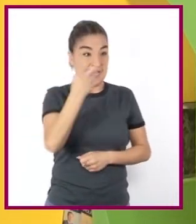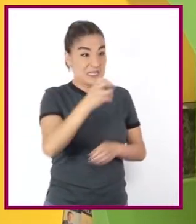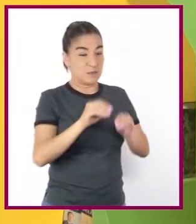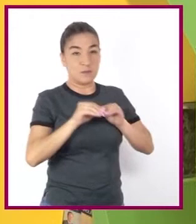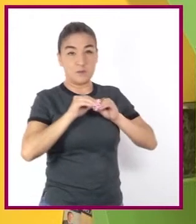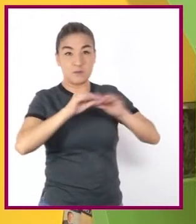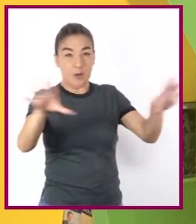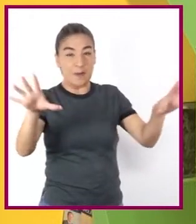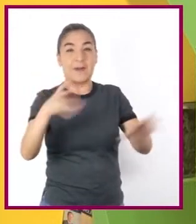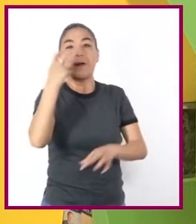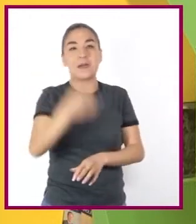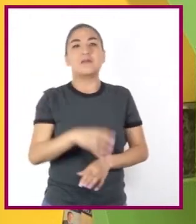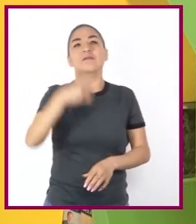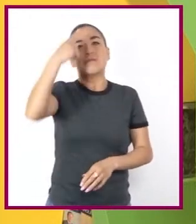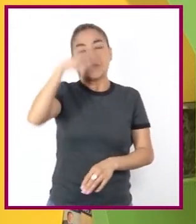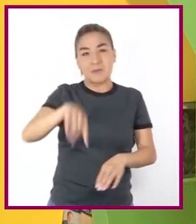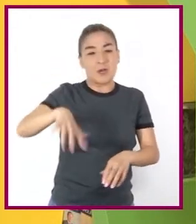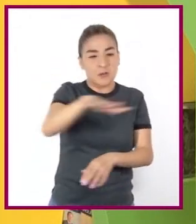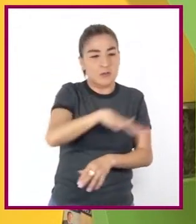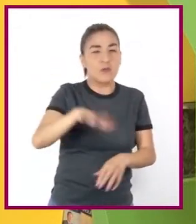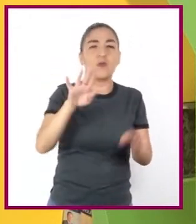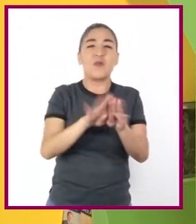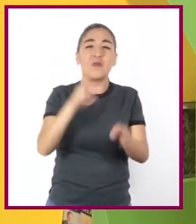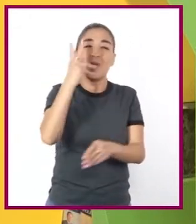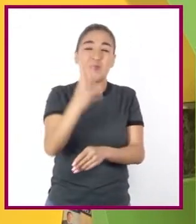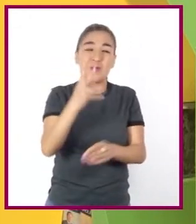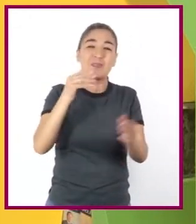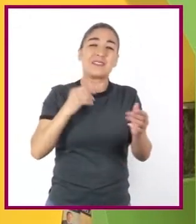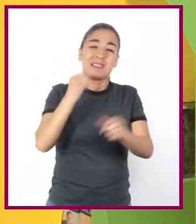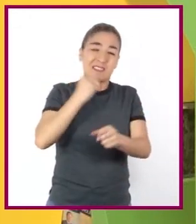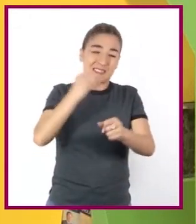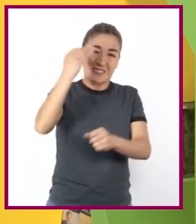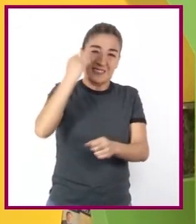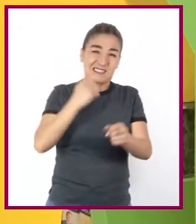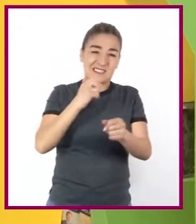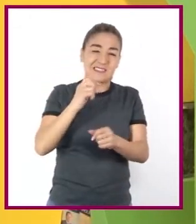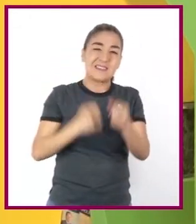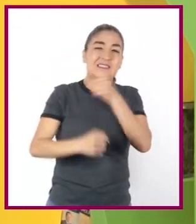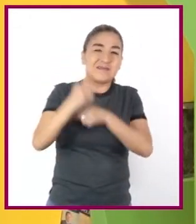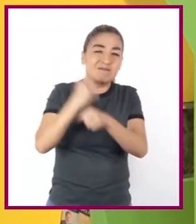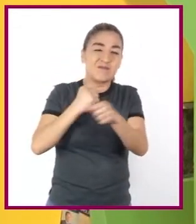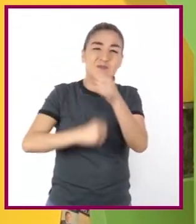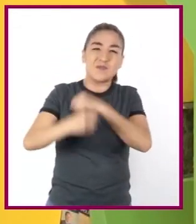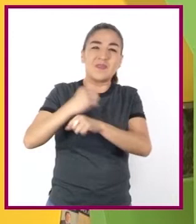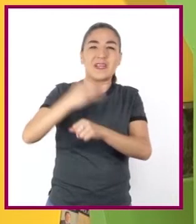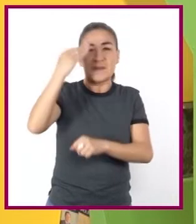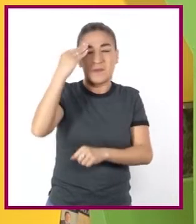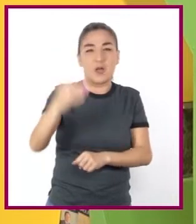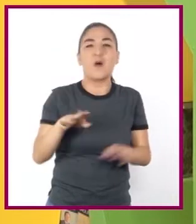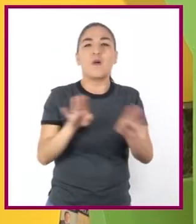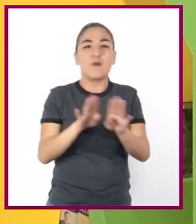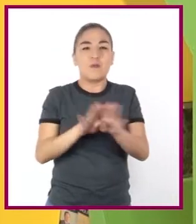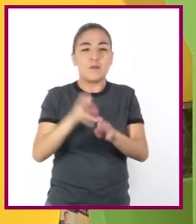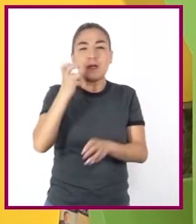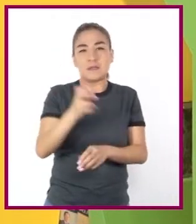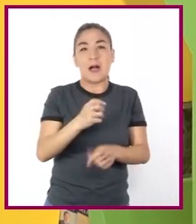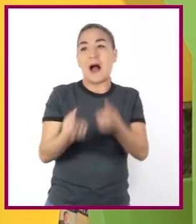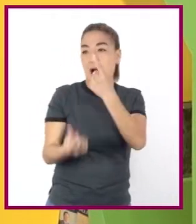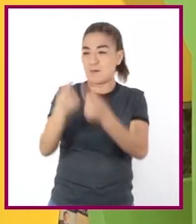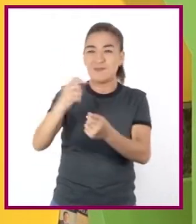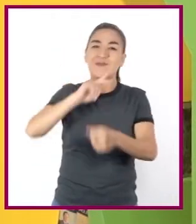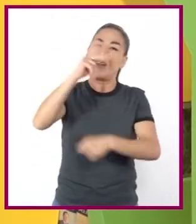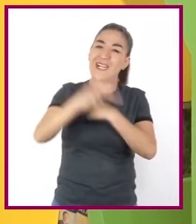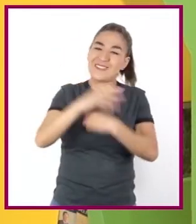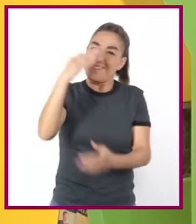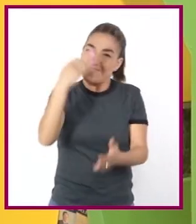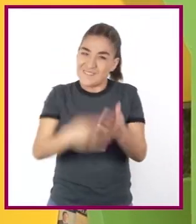declaración fue producto de más de 2 décadas de trabajo. Aunque no todos los países las han adoptado, se trata de un